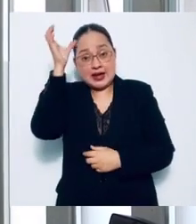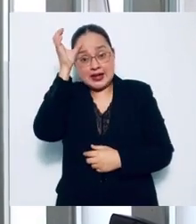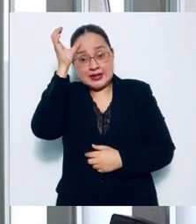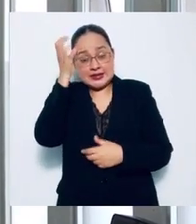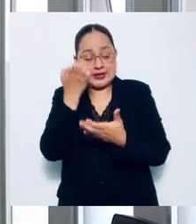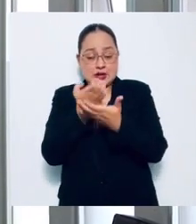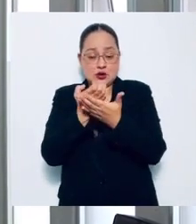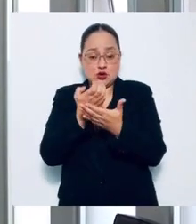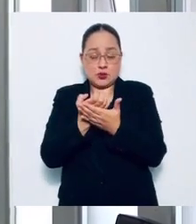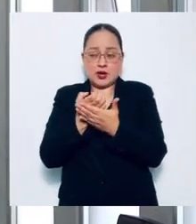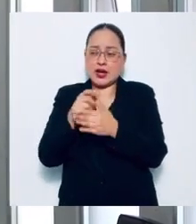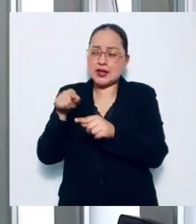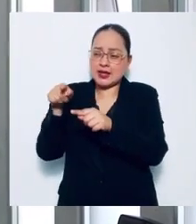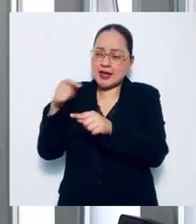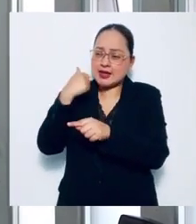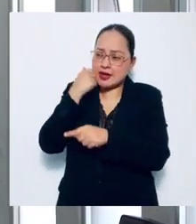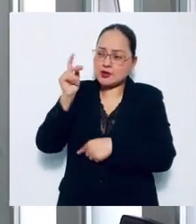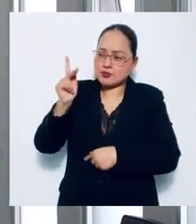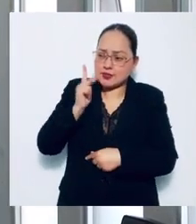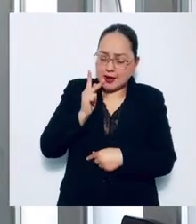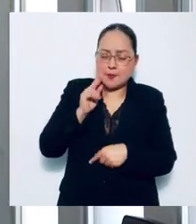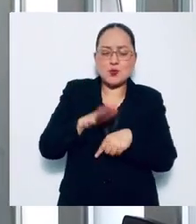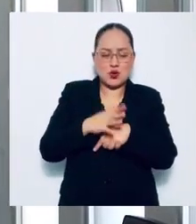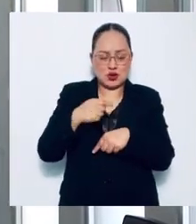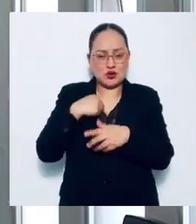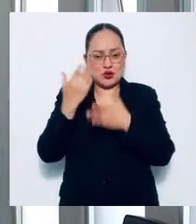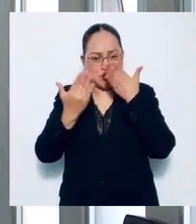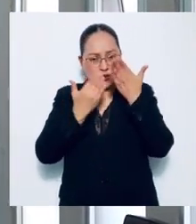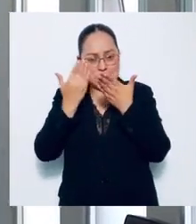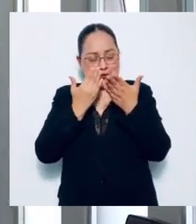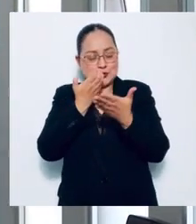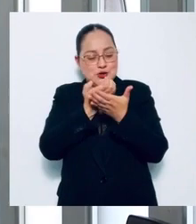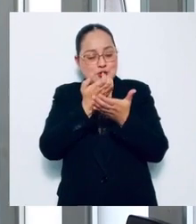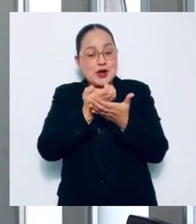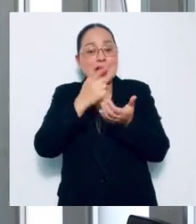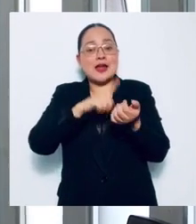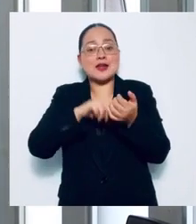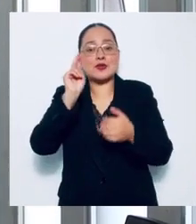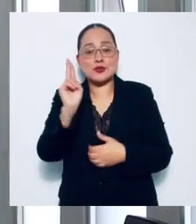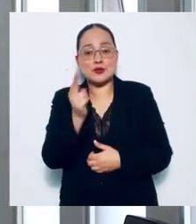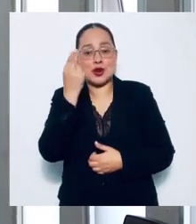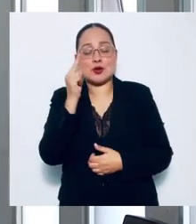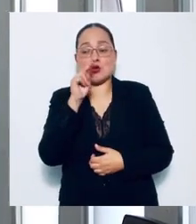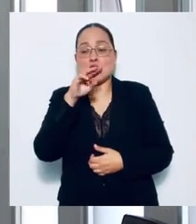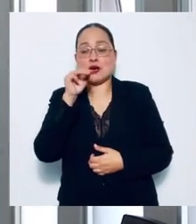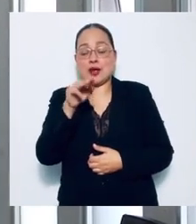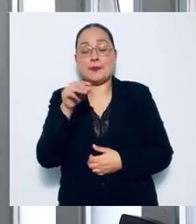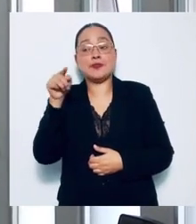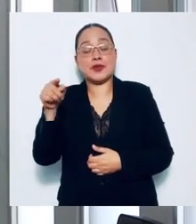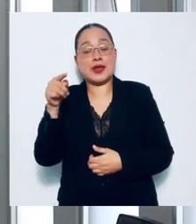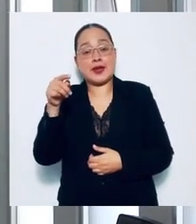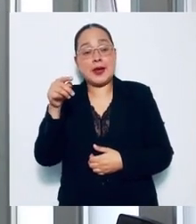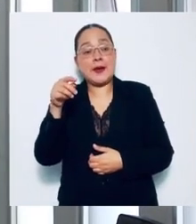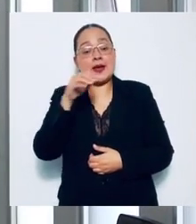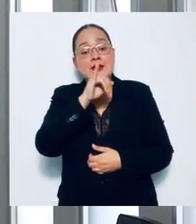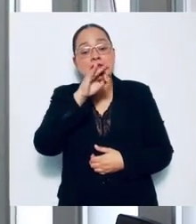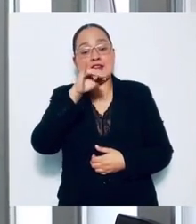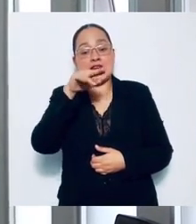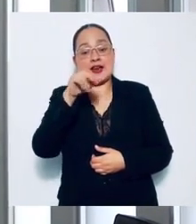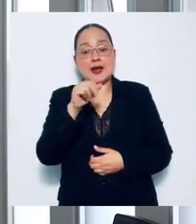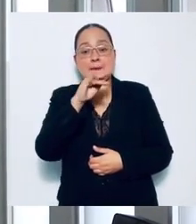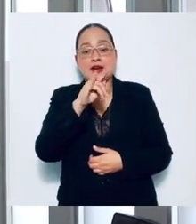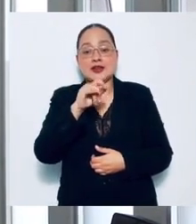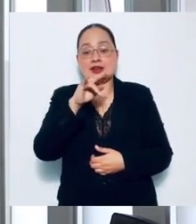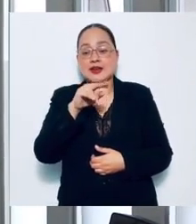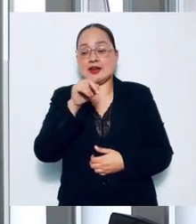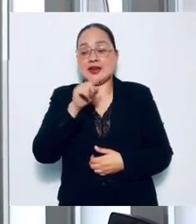económica. Esa inspiración tuve, por eso soy economista de la UNAM, y pues la maestra Ifigenia Martínez Hernández, que